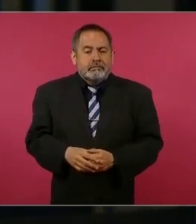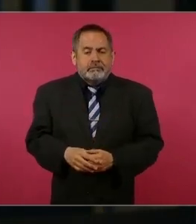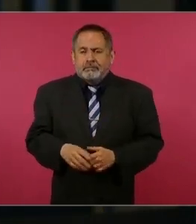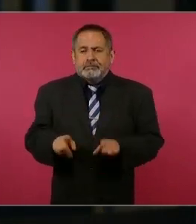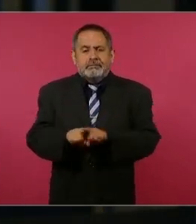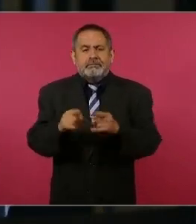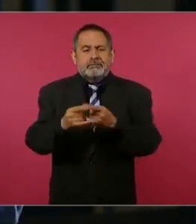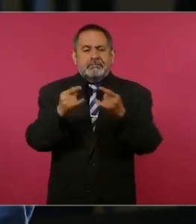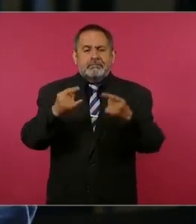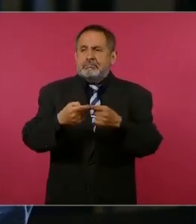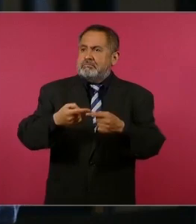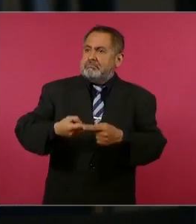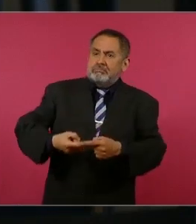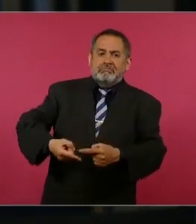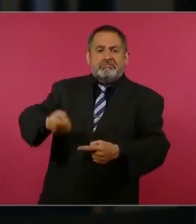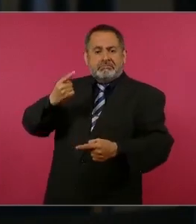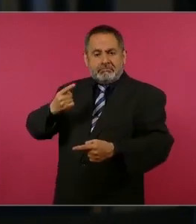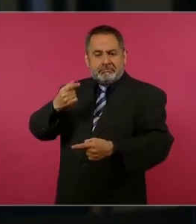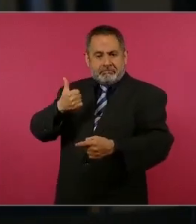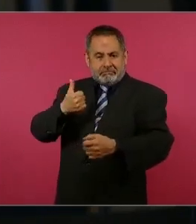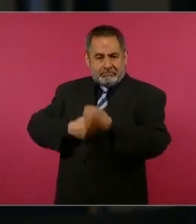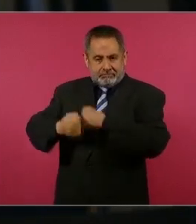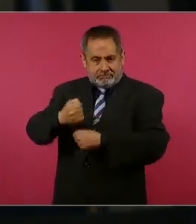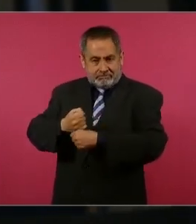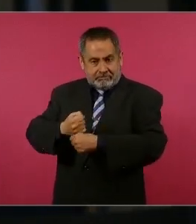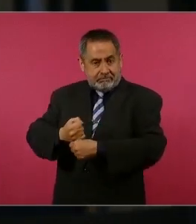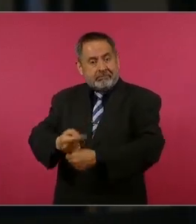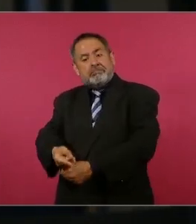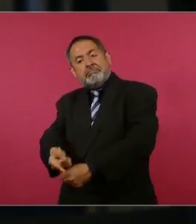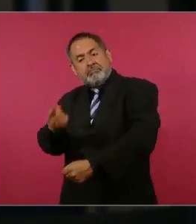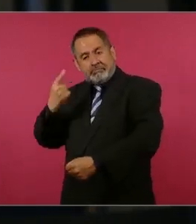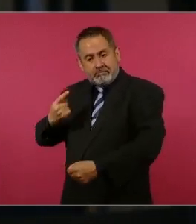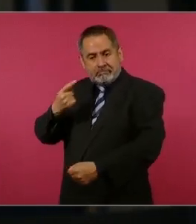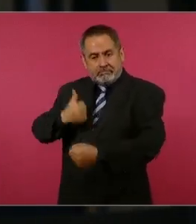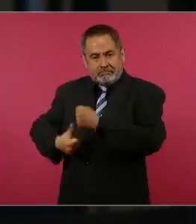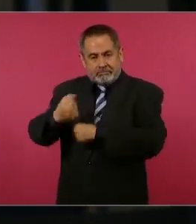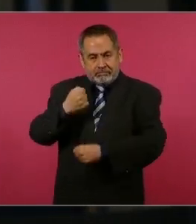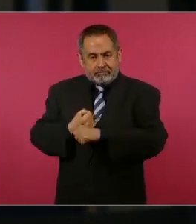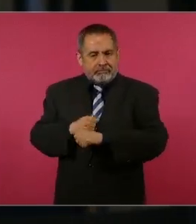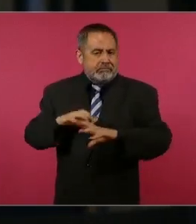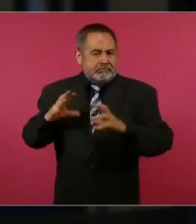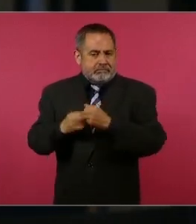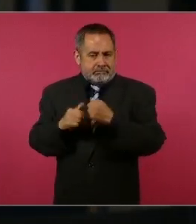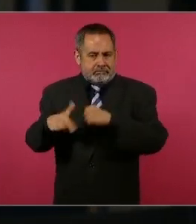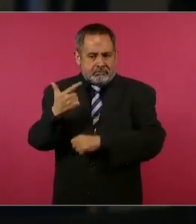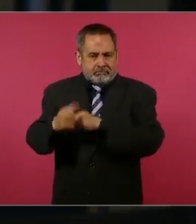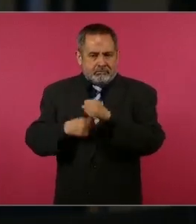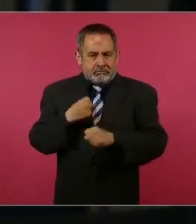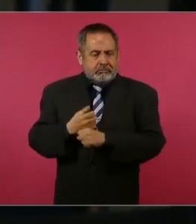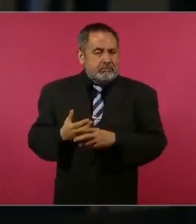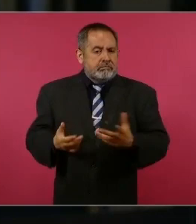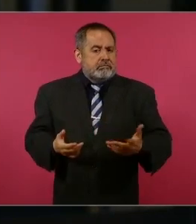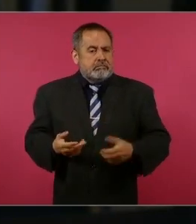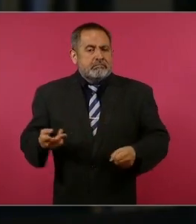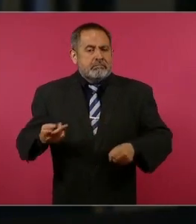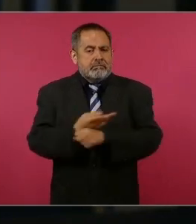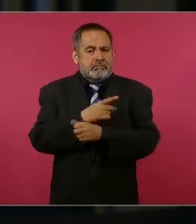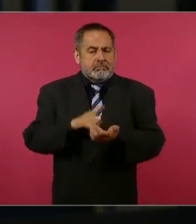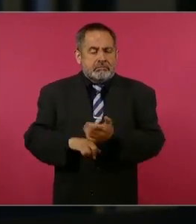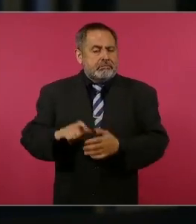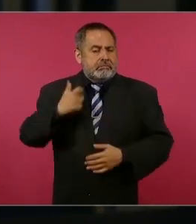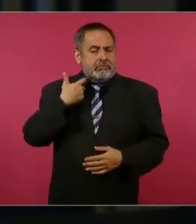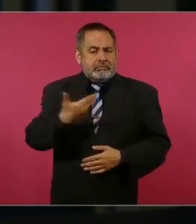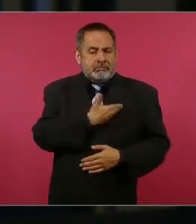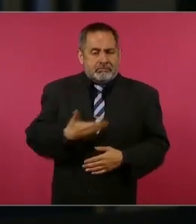se vivió hace dos elecciones en donde pues nunca quiso precisamente el expresidente